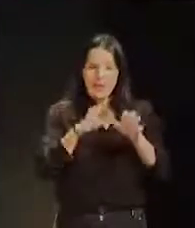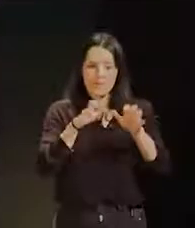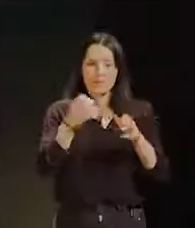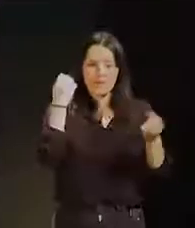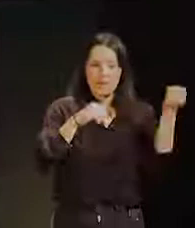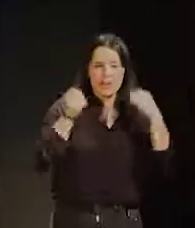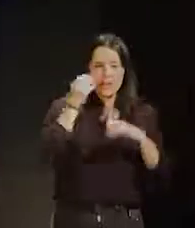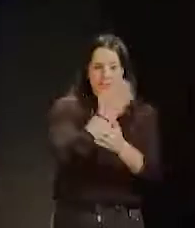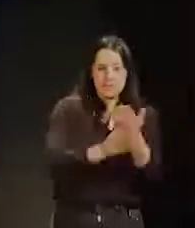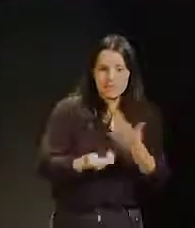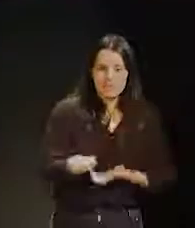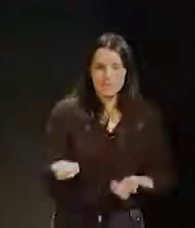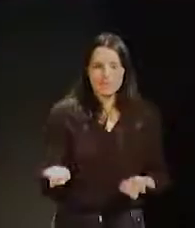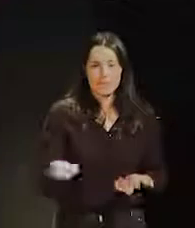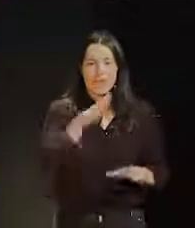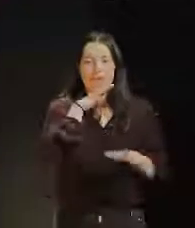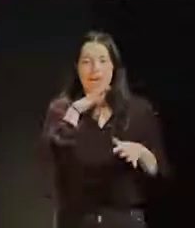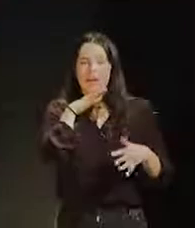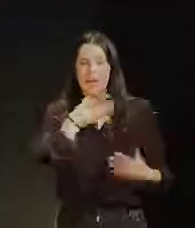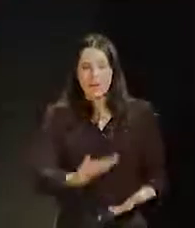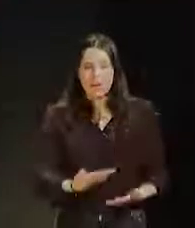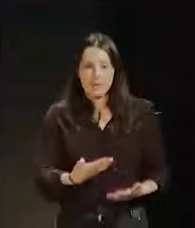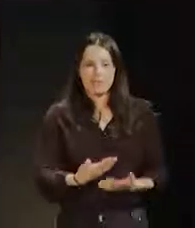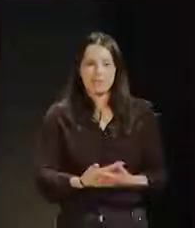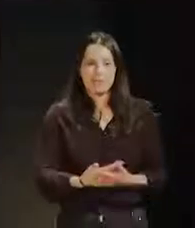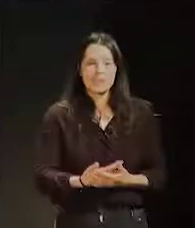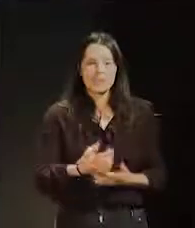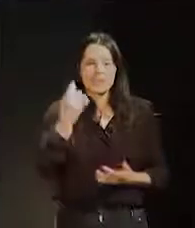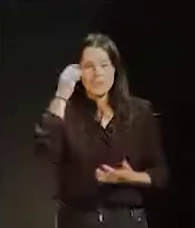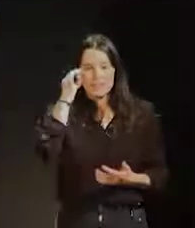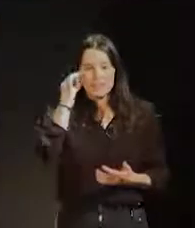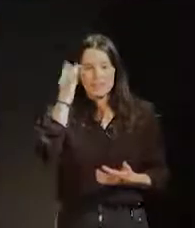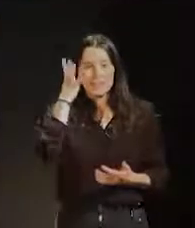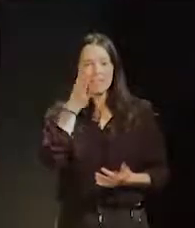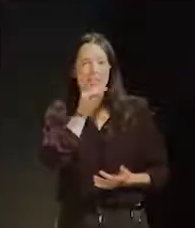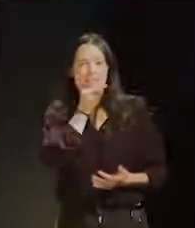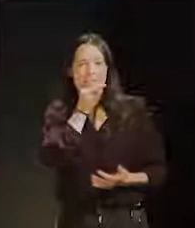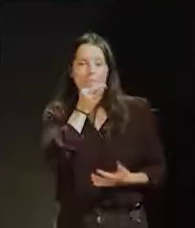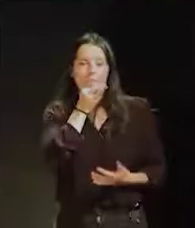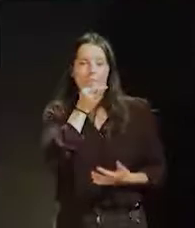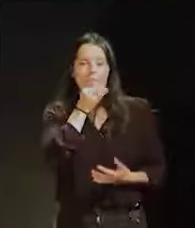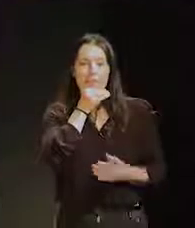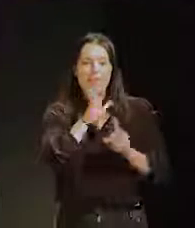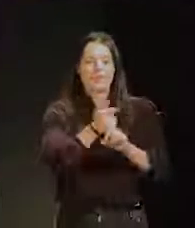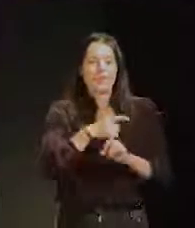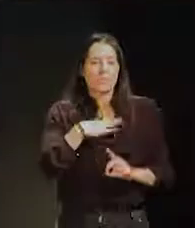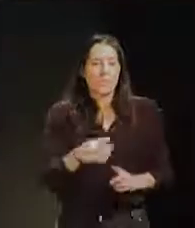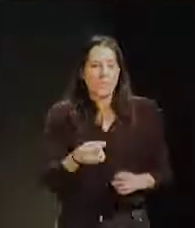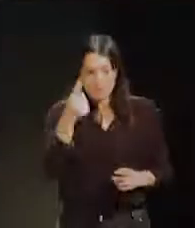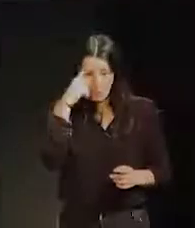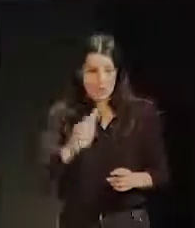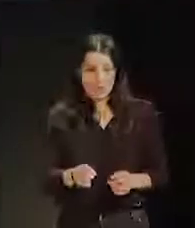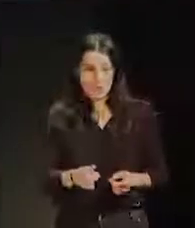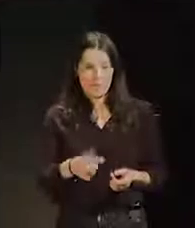con discapacidad, ancora en este momento no tiene una idea de qué puede hacer, porque ancora las